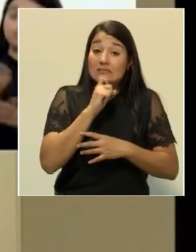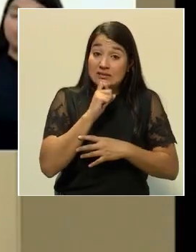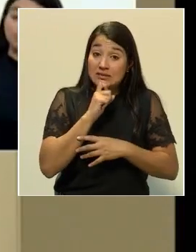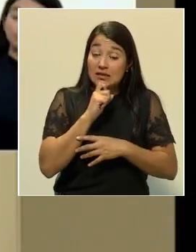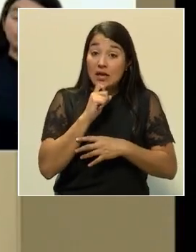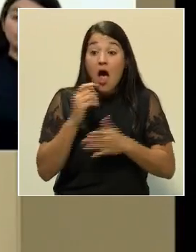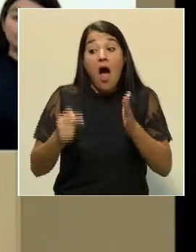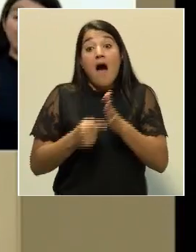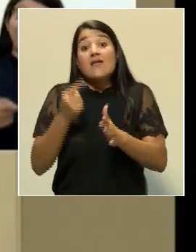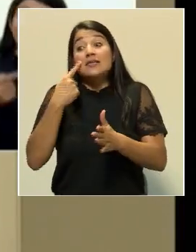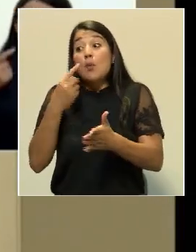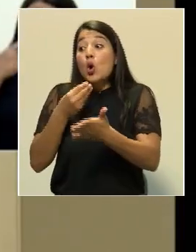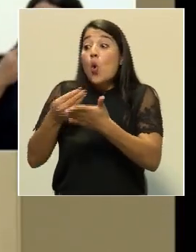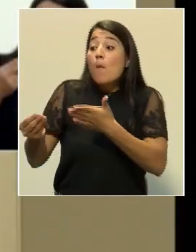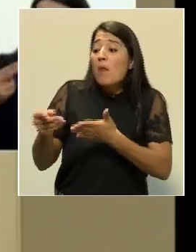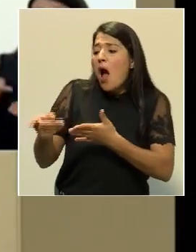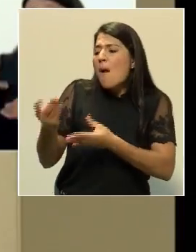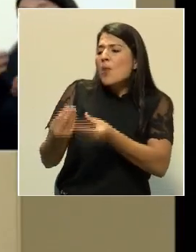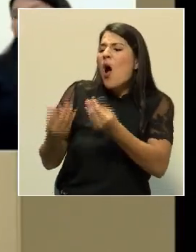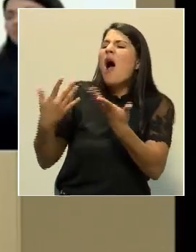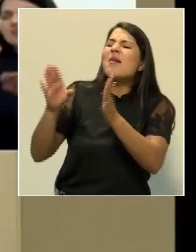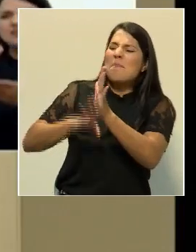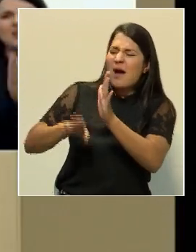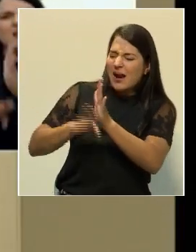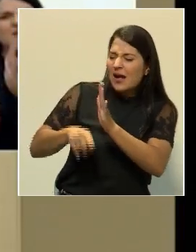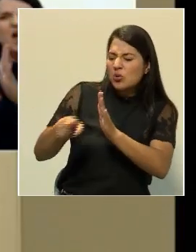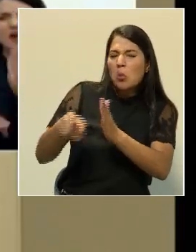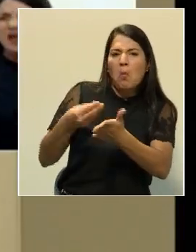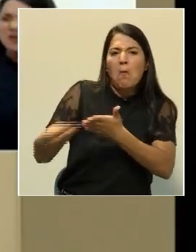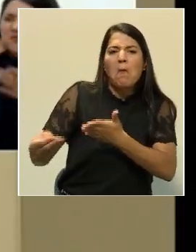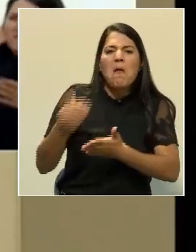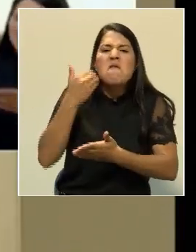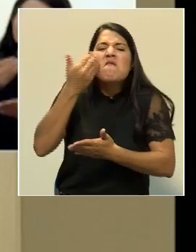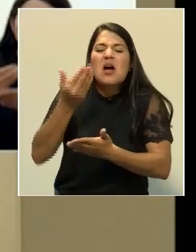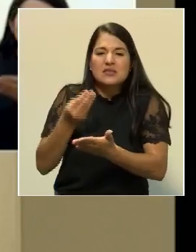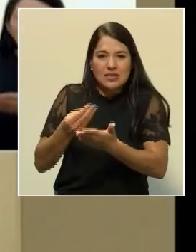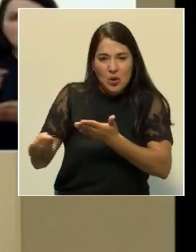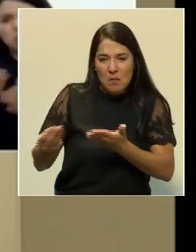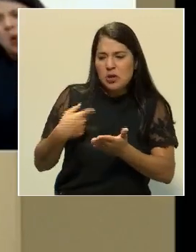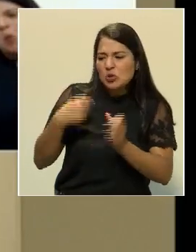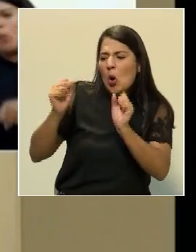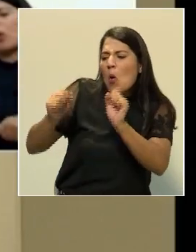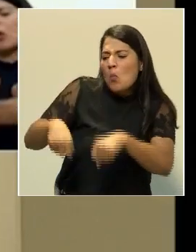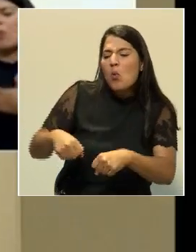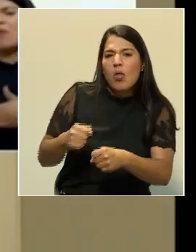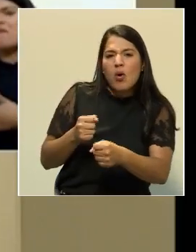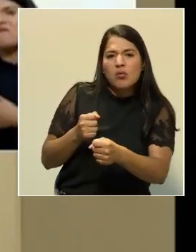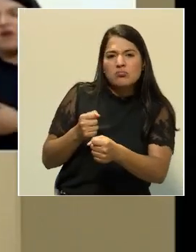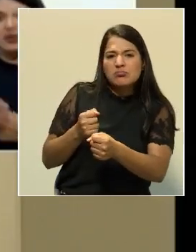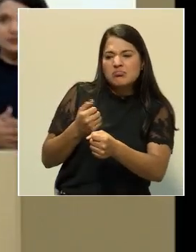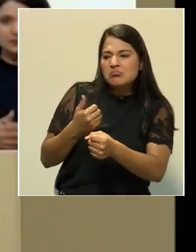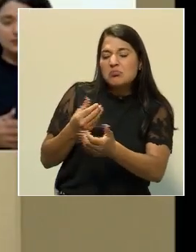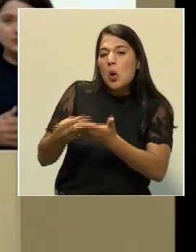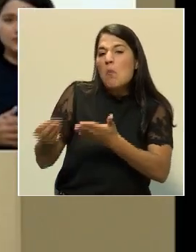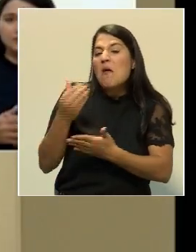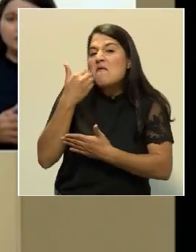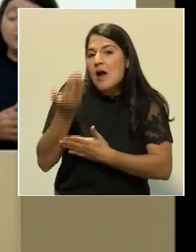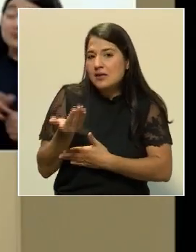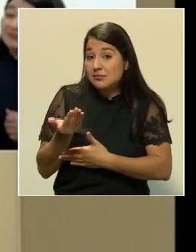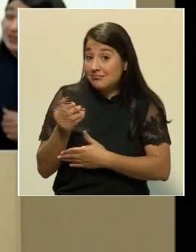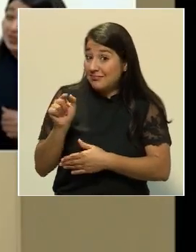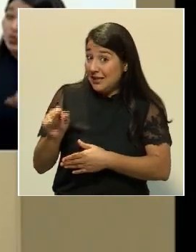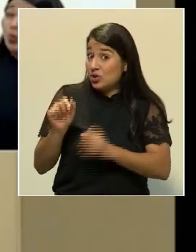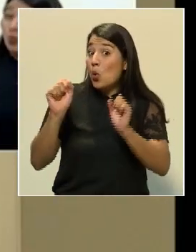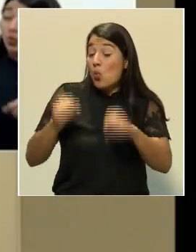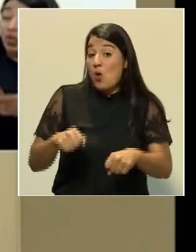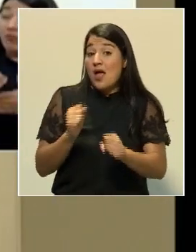Incluso por conseguir un producto que uno dice, mira qué barato, está ahí fácil de adquirir, lo puedo conseguir fácilmente y más bien